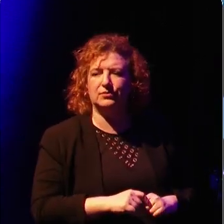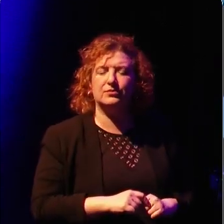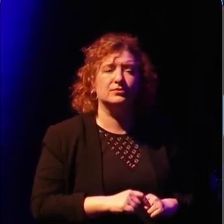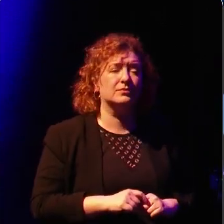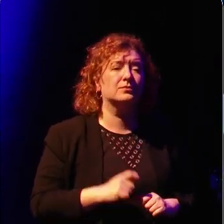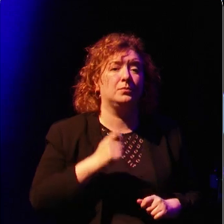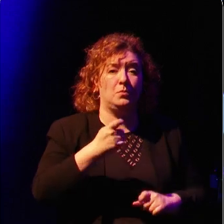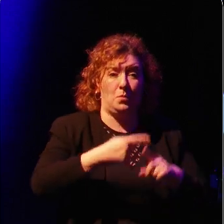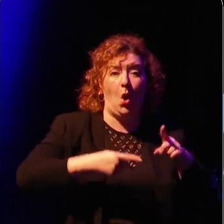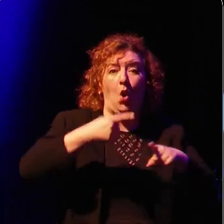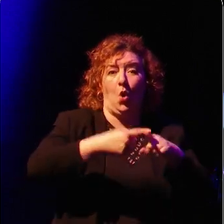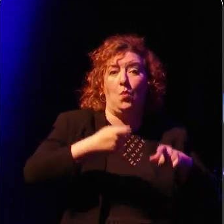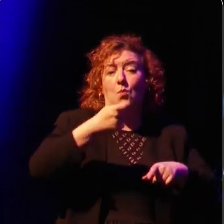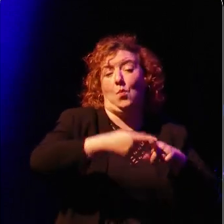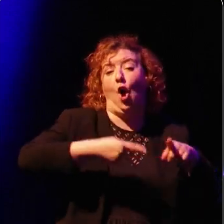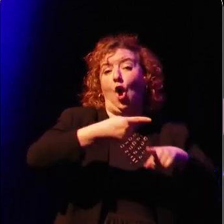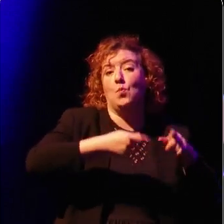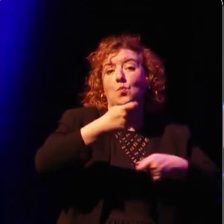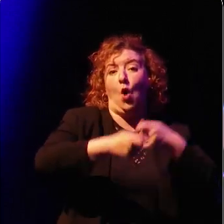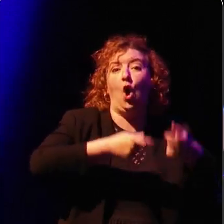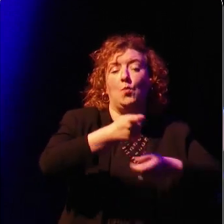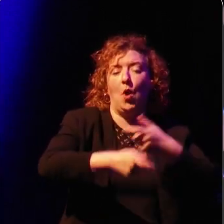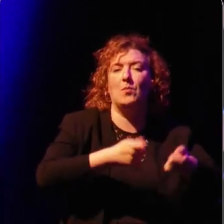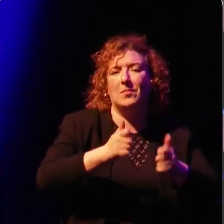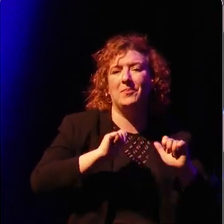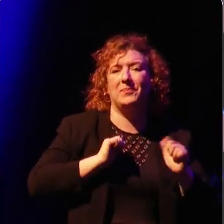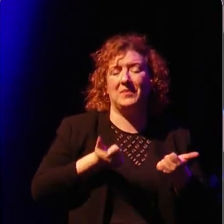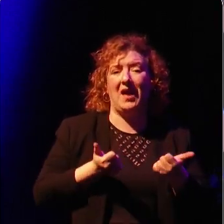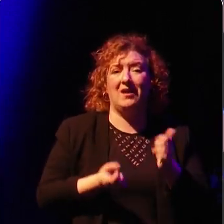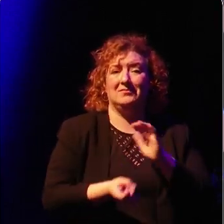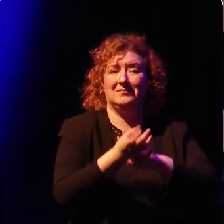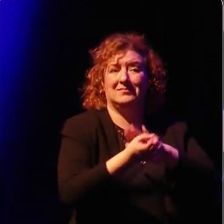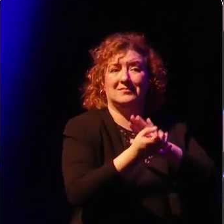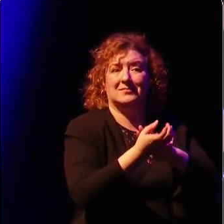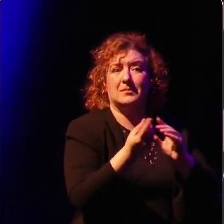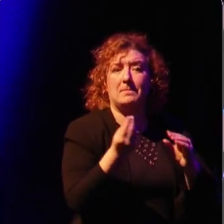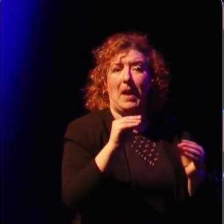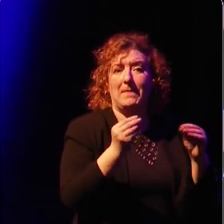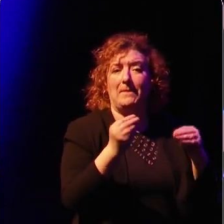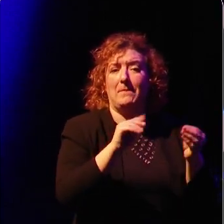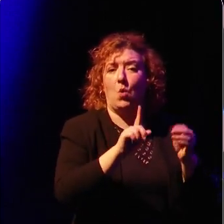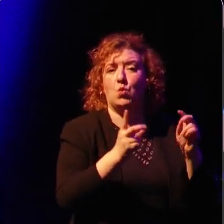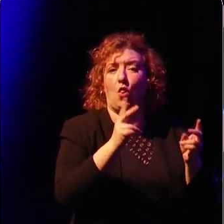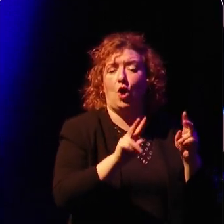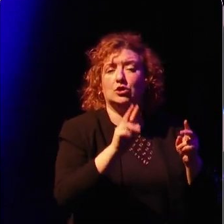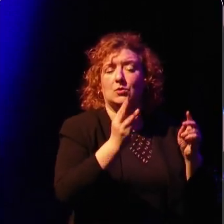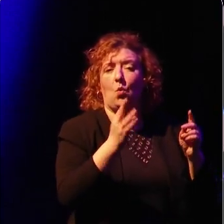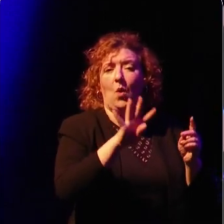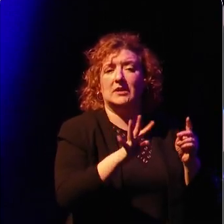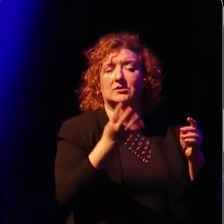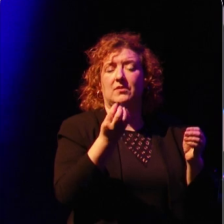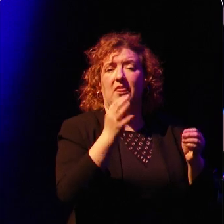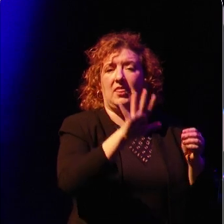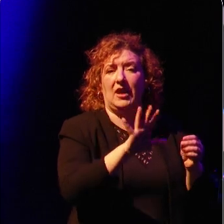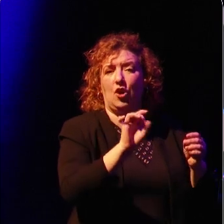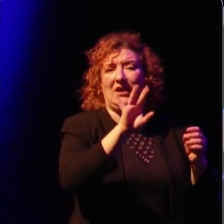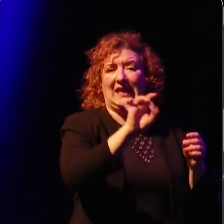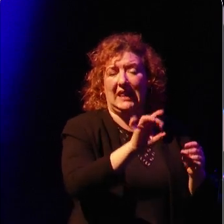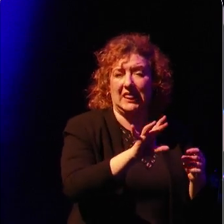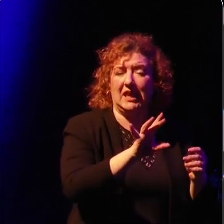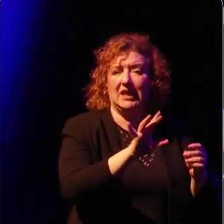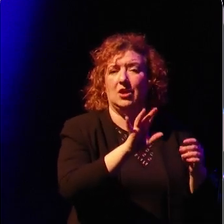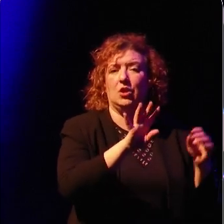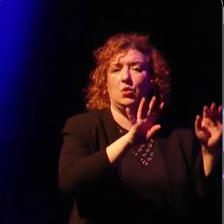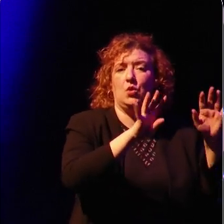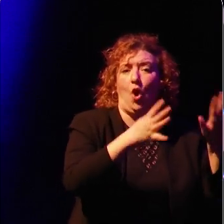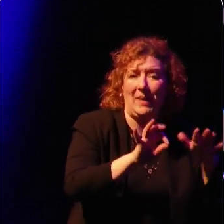Pero a medida que el generador va avanzando, suma un 1, un 2, un 4, un 15,